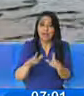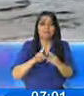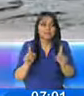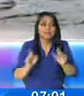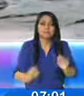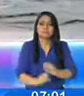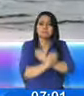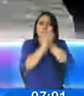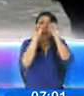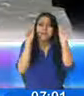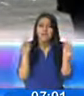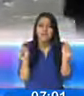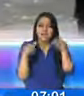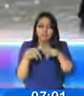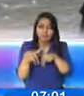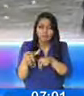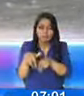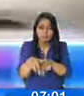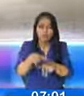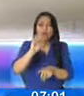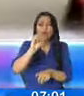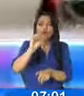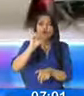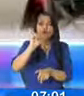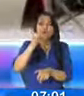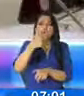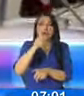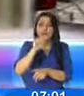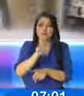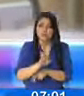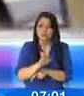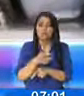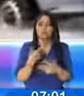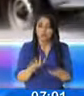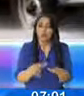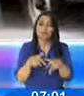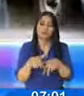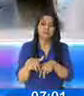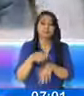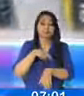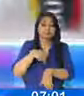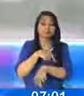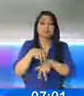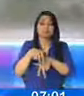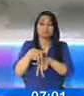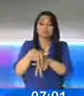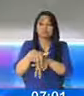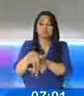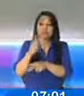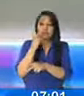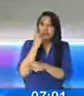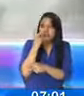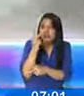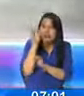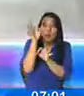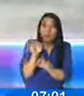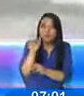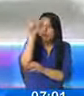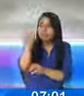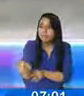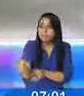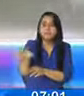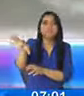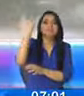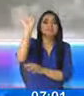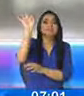ciertos que pasaron por la ruta oyacachi Chaco emprendieron una caminata de largas horas logrando divisar a uno de los desaparecidos